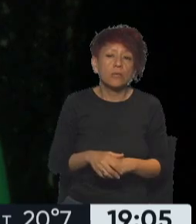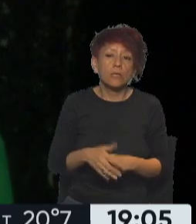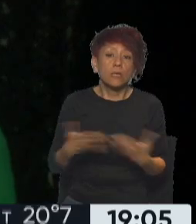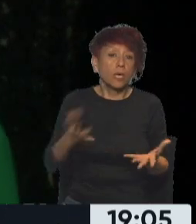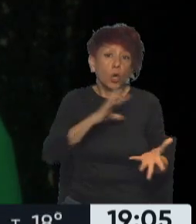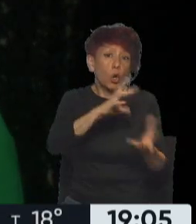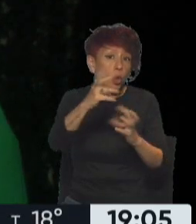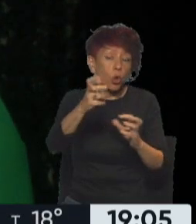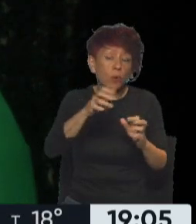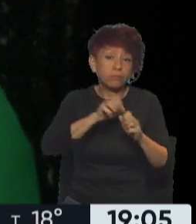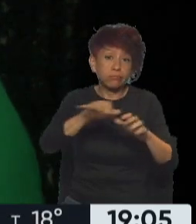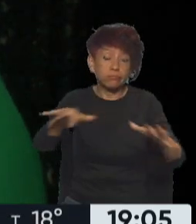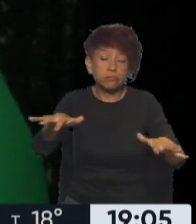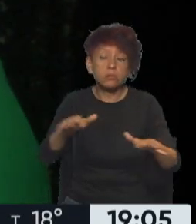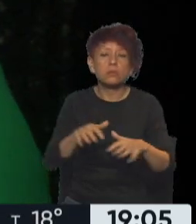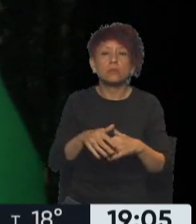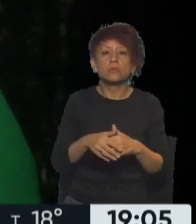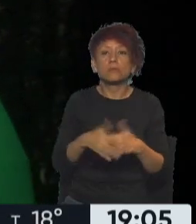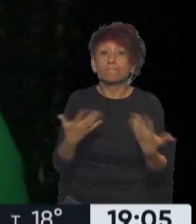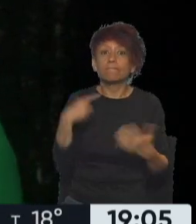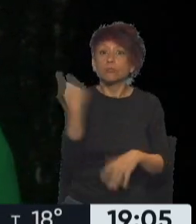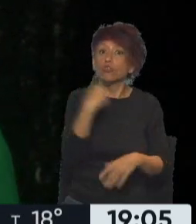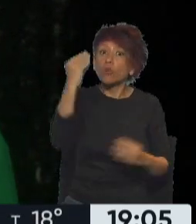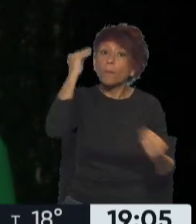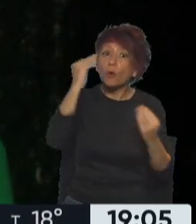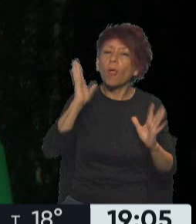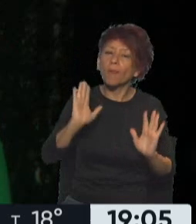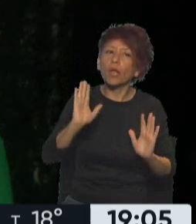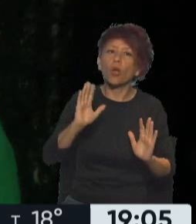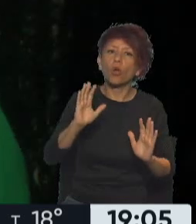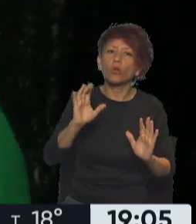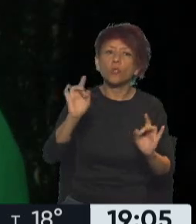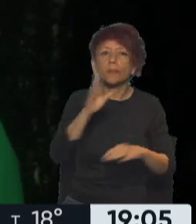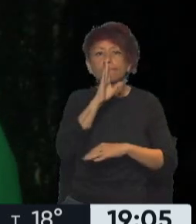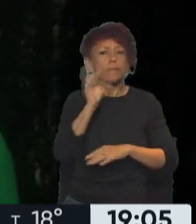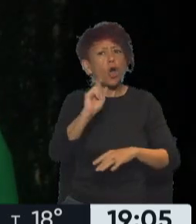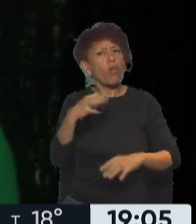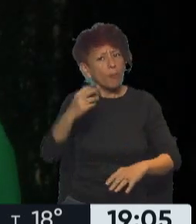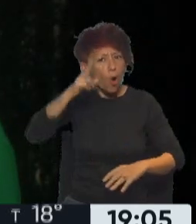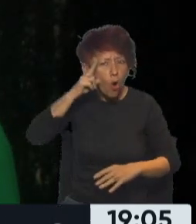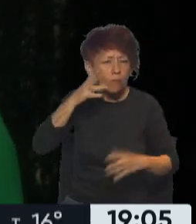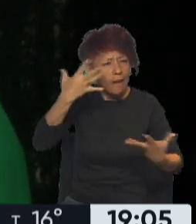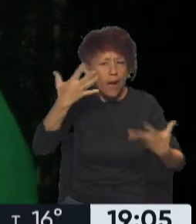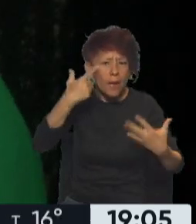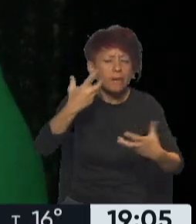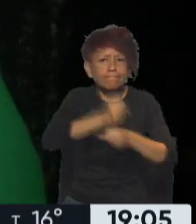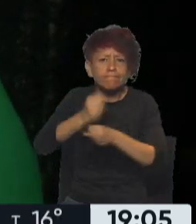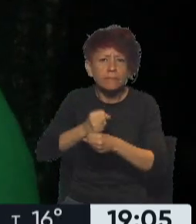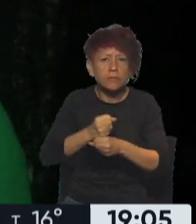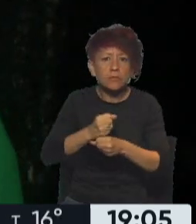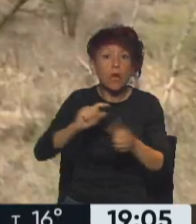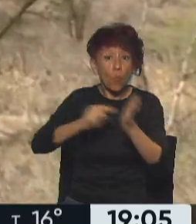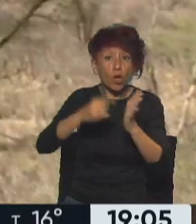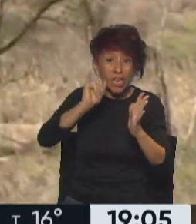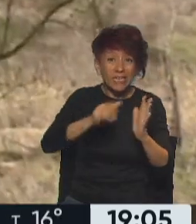que nos estamos preocupados, pero nos tenemos que ocupar de esto. Llegó la ola que tapó a Buenos Aires, pero peor están